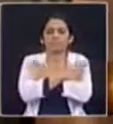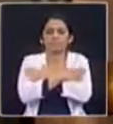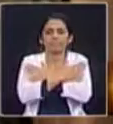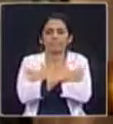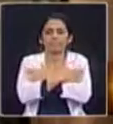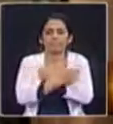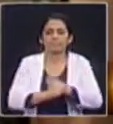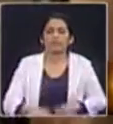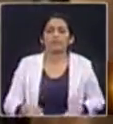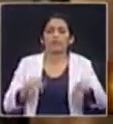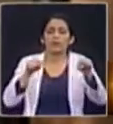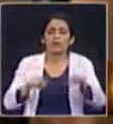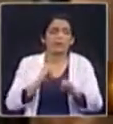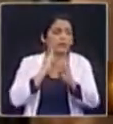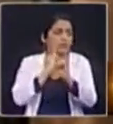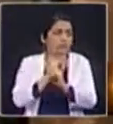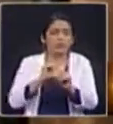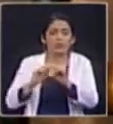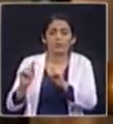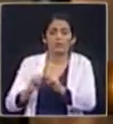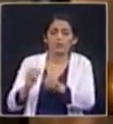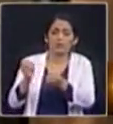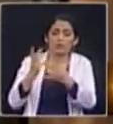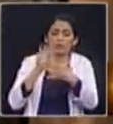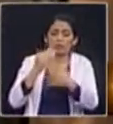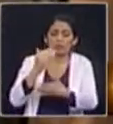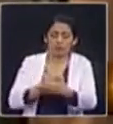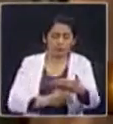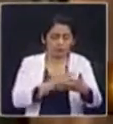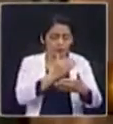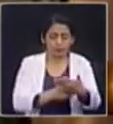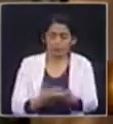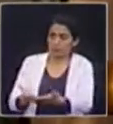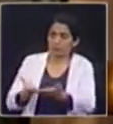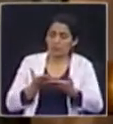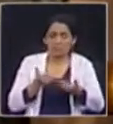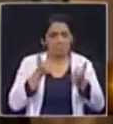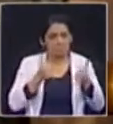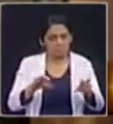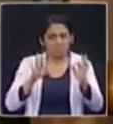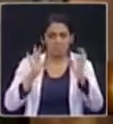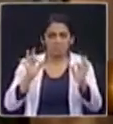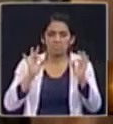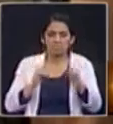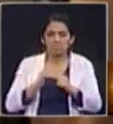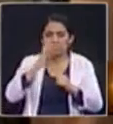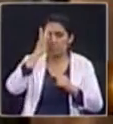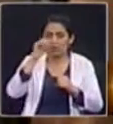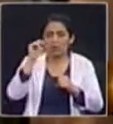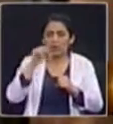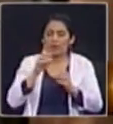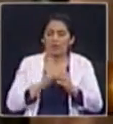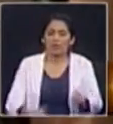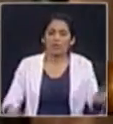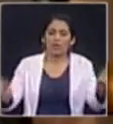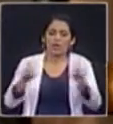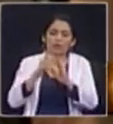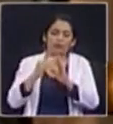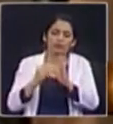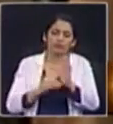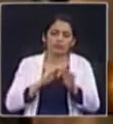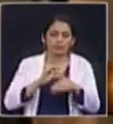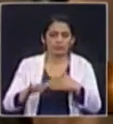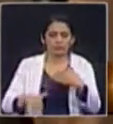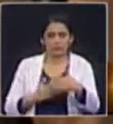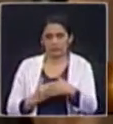las instituciones, porque las traen perfectas, las traen bien armadas, las traen con bases de datos perfectamente